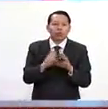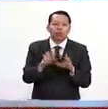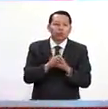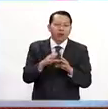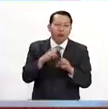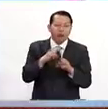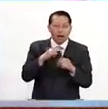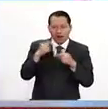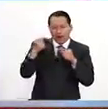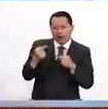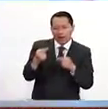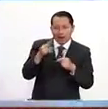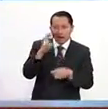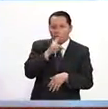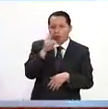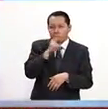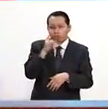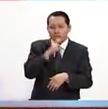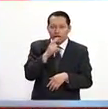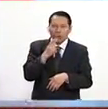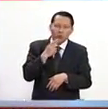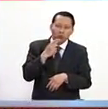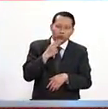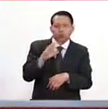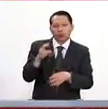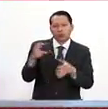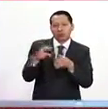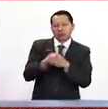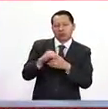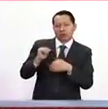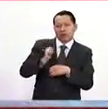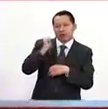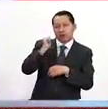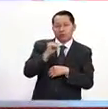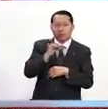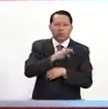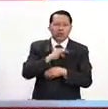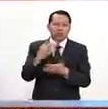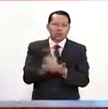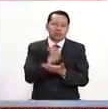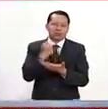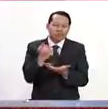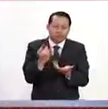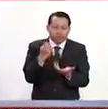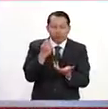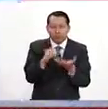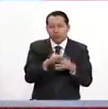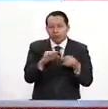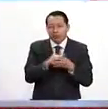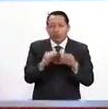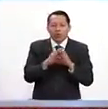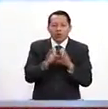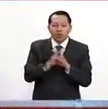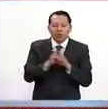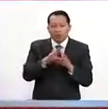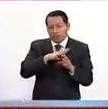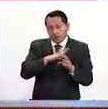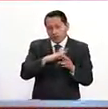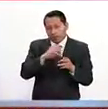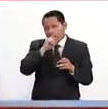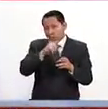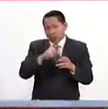gran rival histórico que fue Rusia. También esto interfiere y por supuesto Se habla de un reacomodo en las relaciones